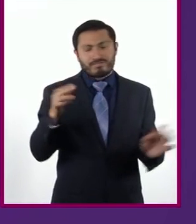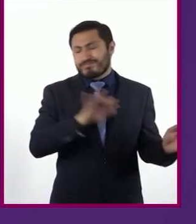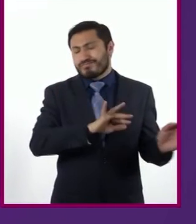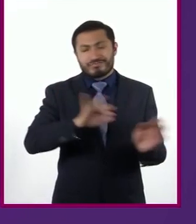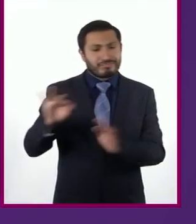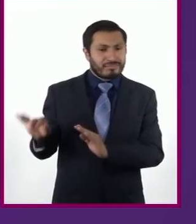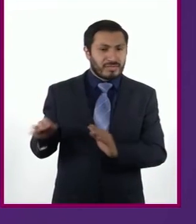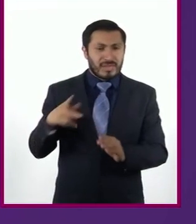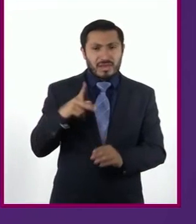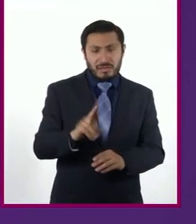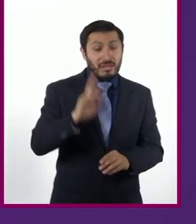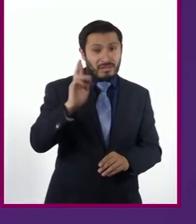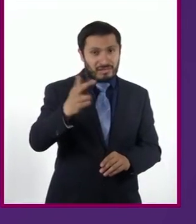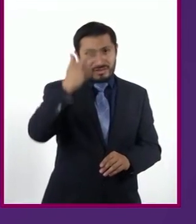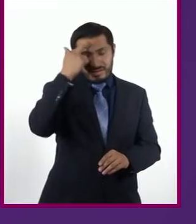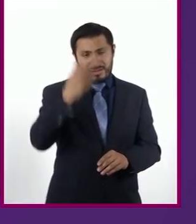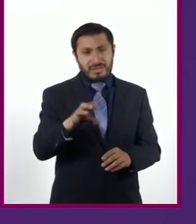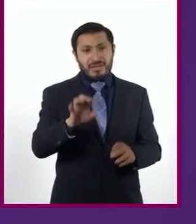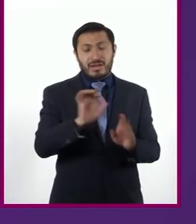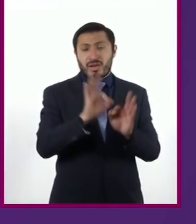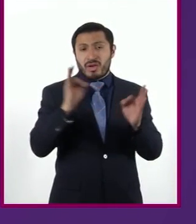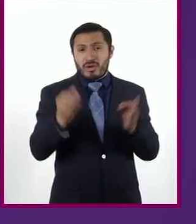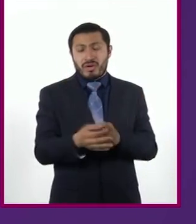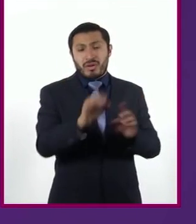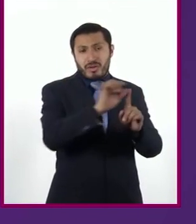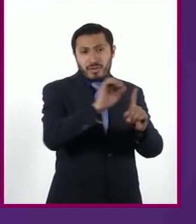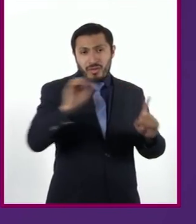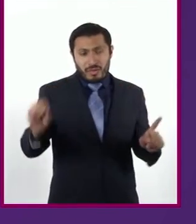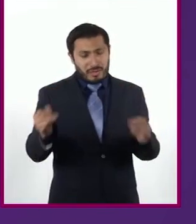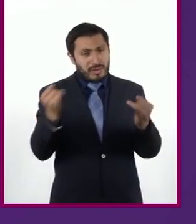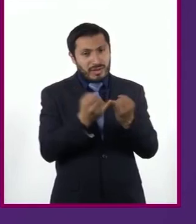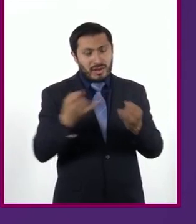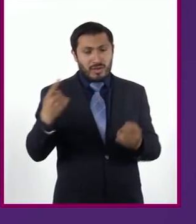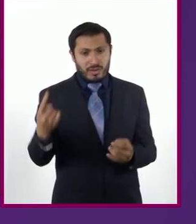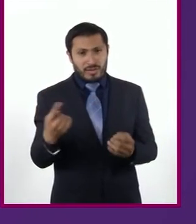más, pero recuerden que la ecuación estaba